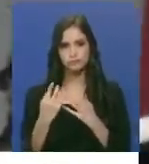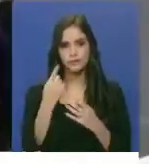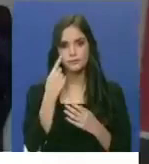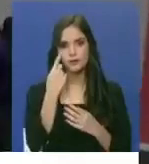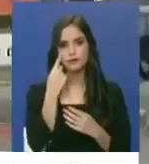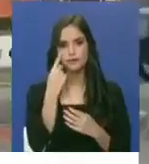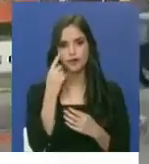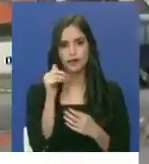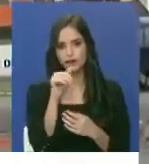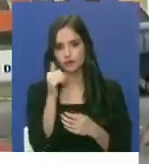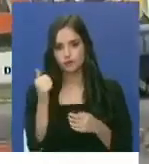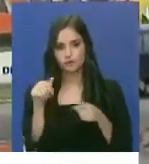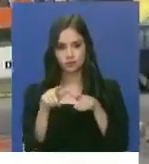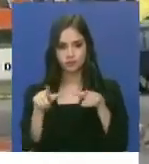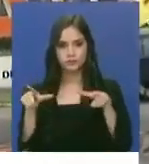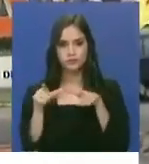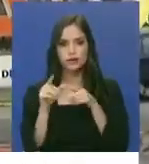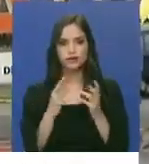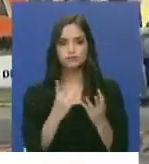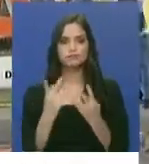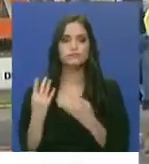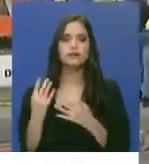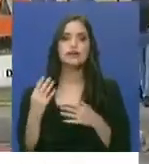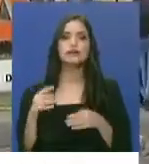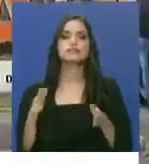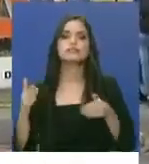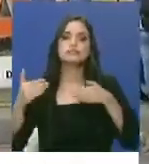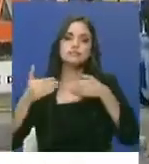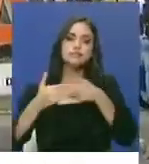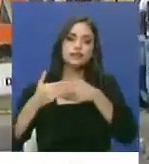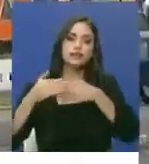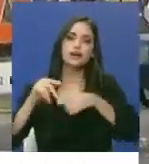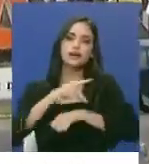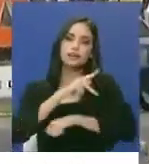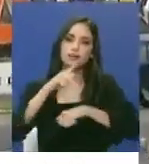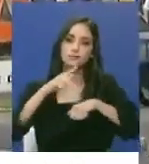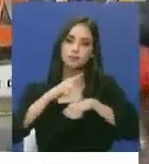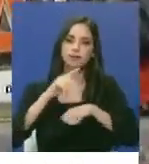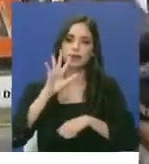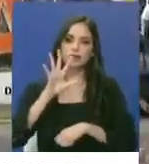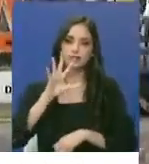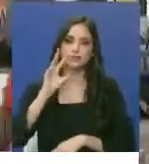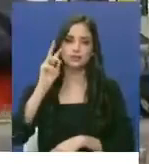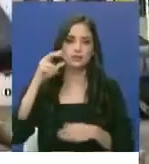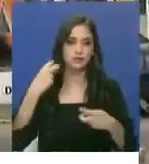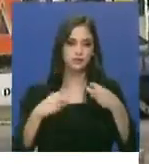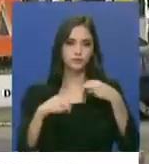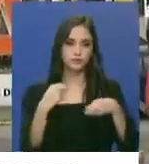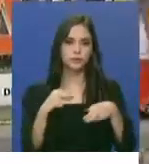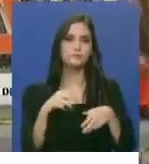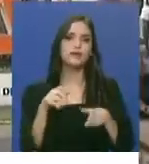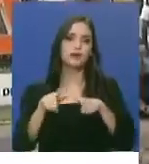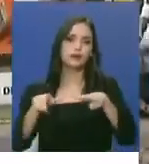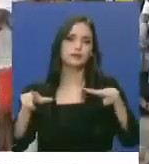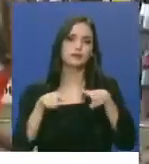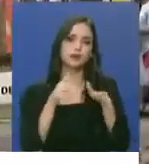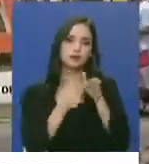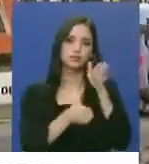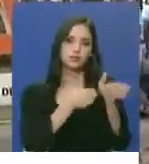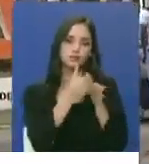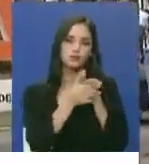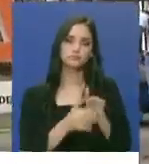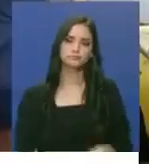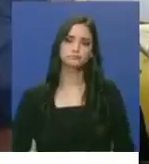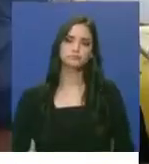este instante de lo que está ocurriendo cerca del Parque 5 de Noviembre de la ciudad de Colón, como parte de las inversiones o parte de los sitios que han